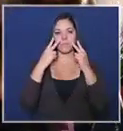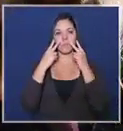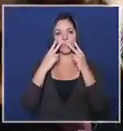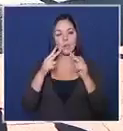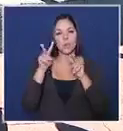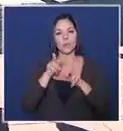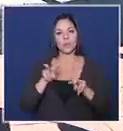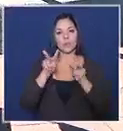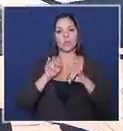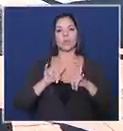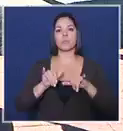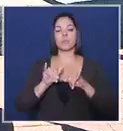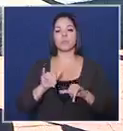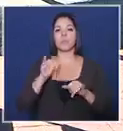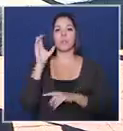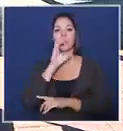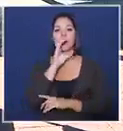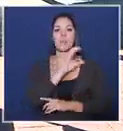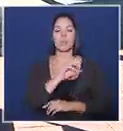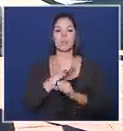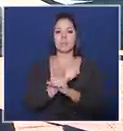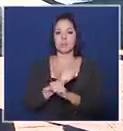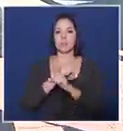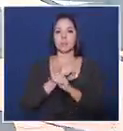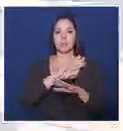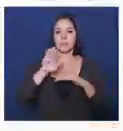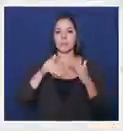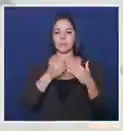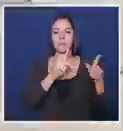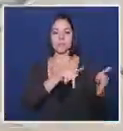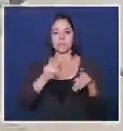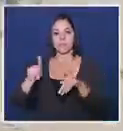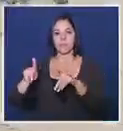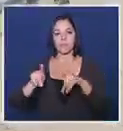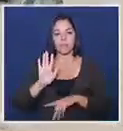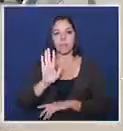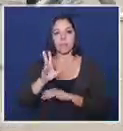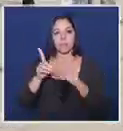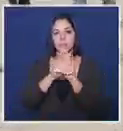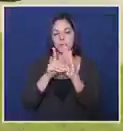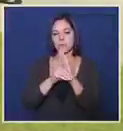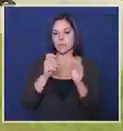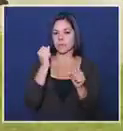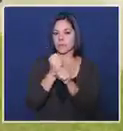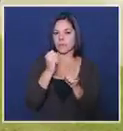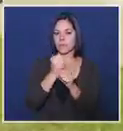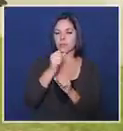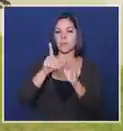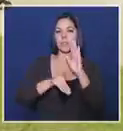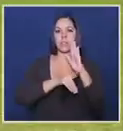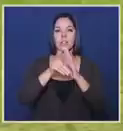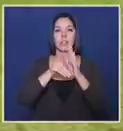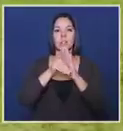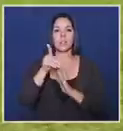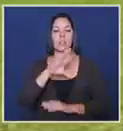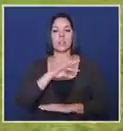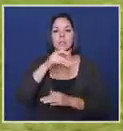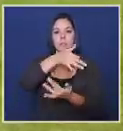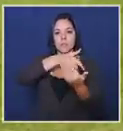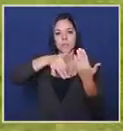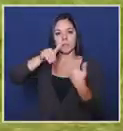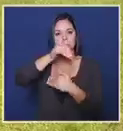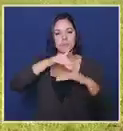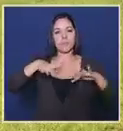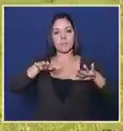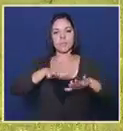vigilancia permanente busca asegurarle a cada ciudadano y ciudadana su derecho a trabajar, desarrollarse y convivir